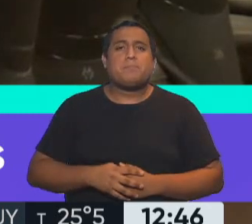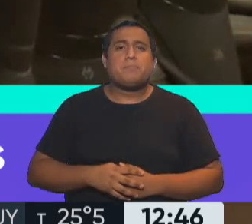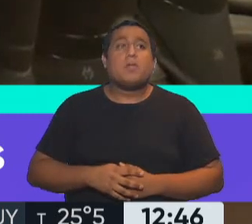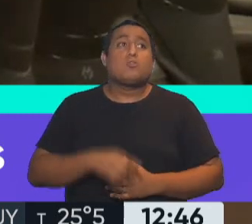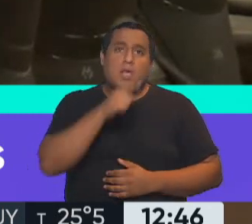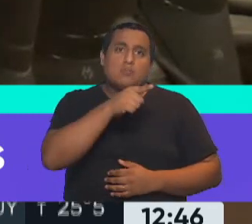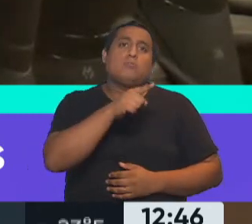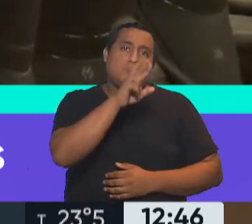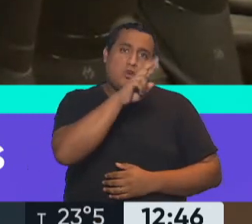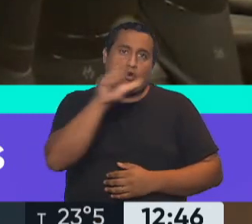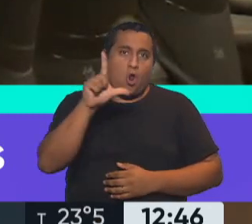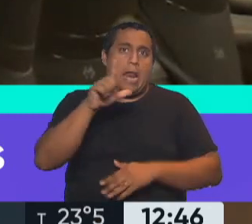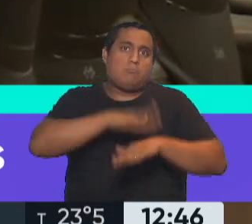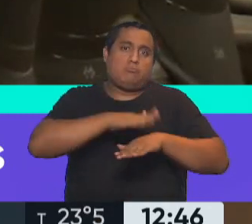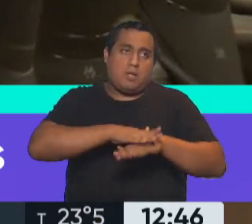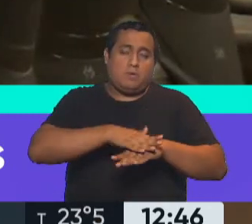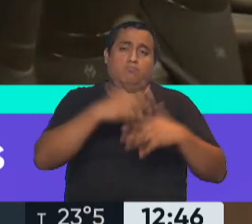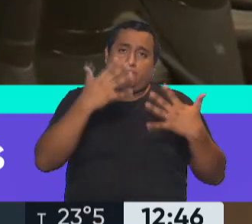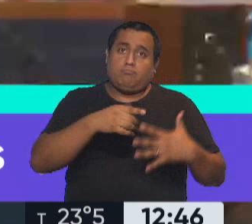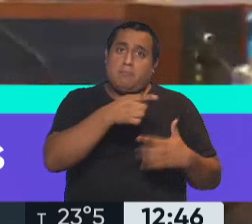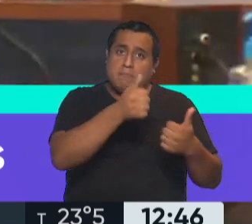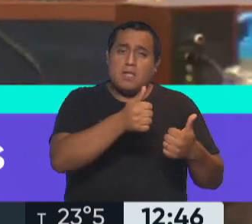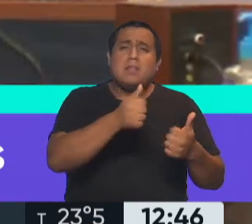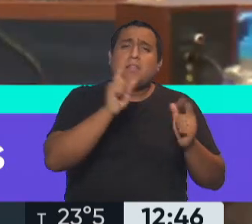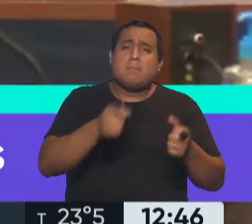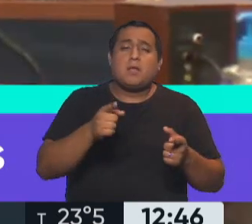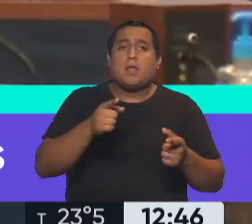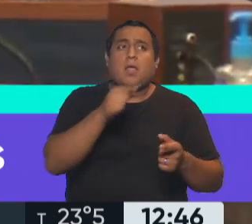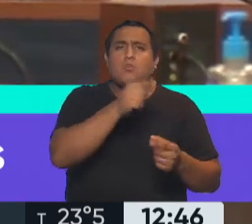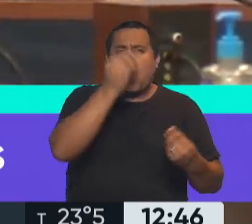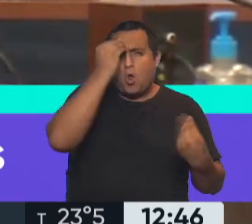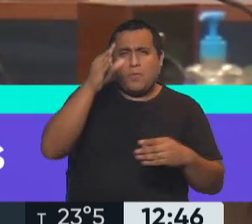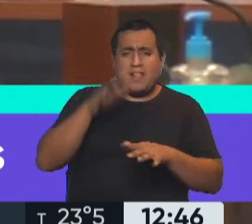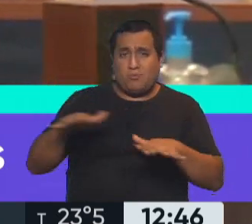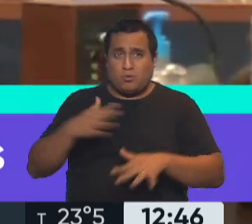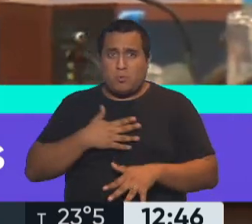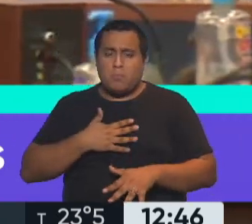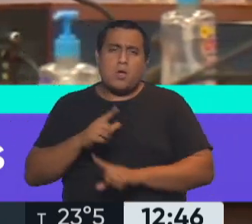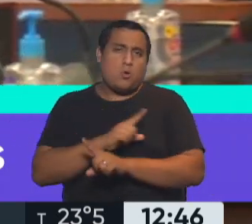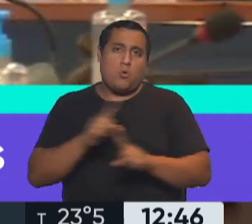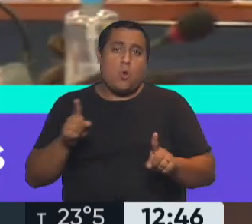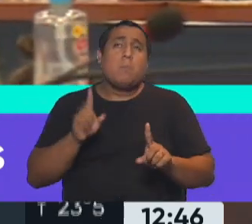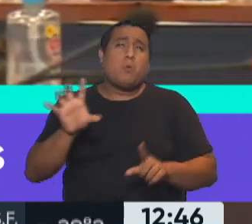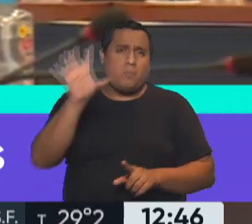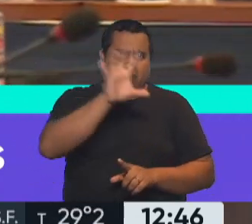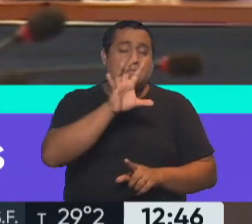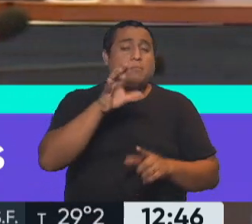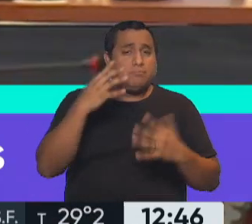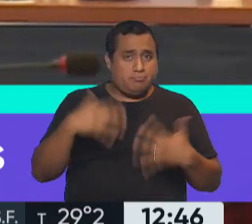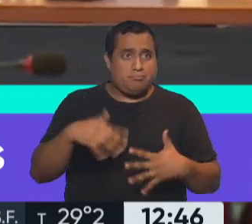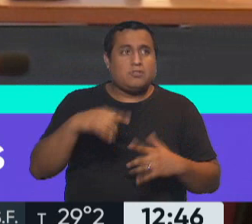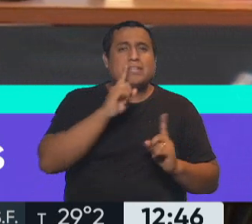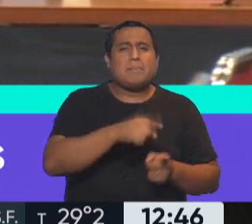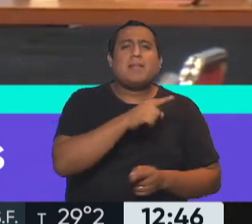que necesitan y también, sin olvidarnos de nuestra situación en el interior del país, también generar